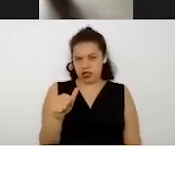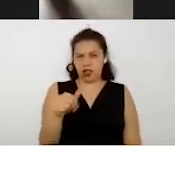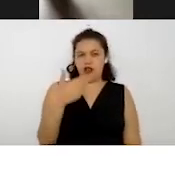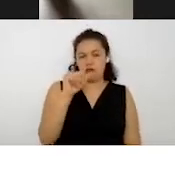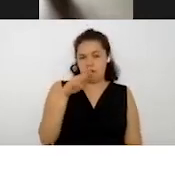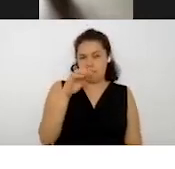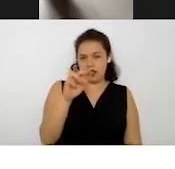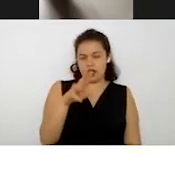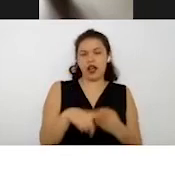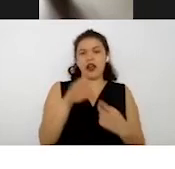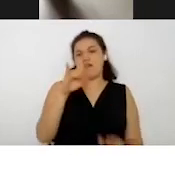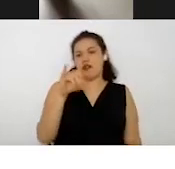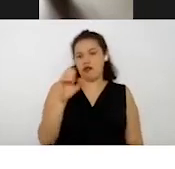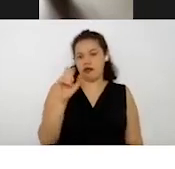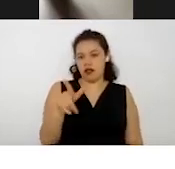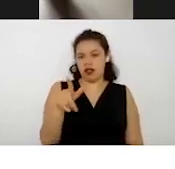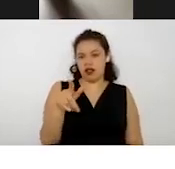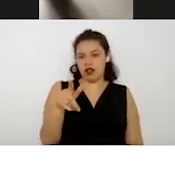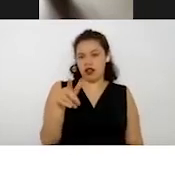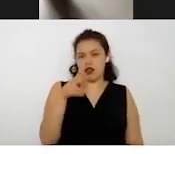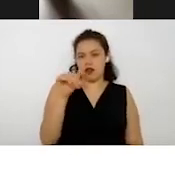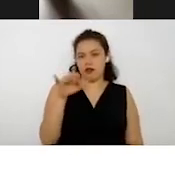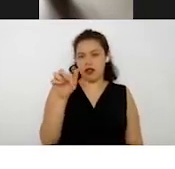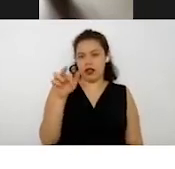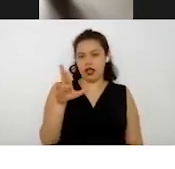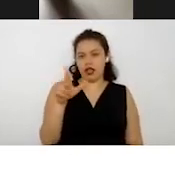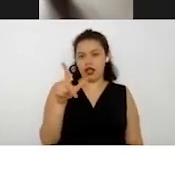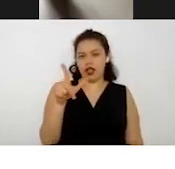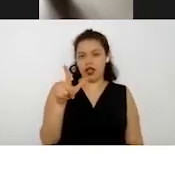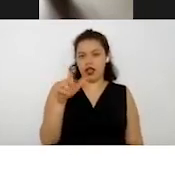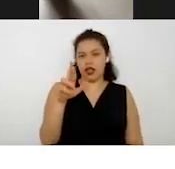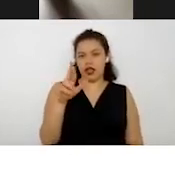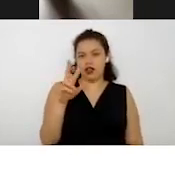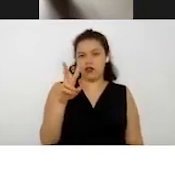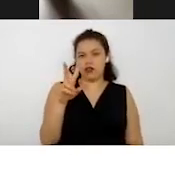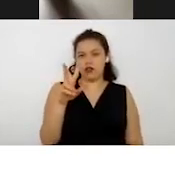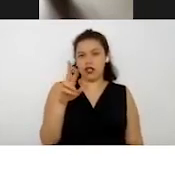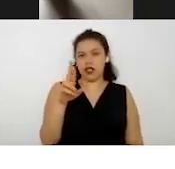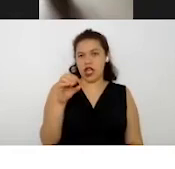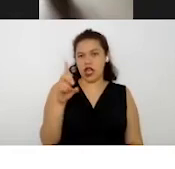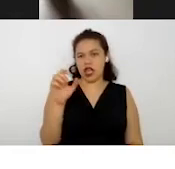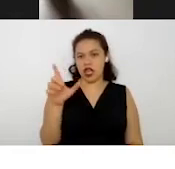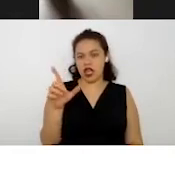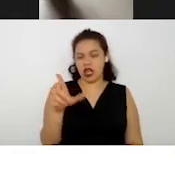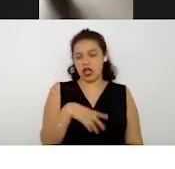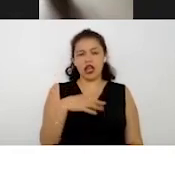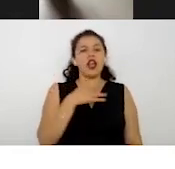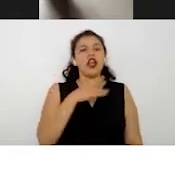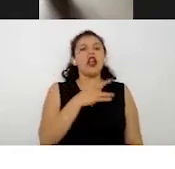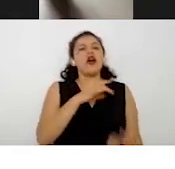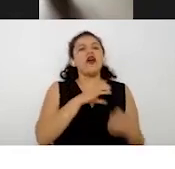el femoral y el radial. ¿Dónde habíamos dicho que era el pulso